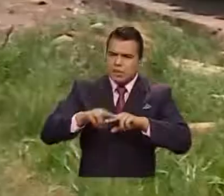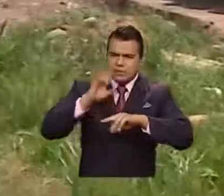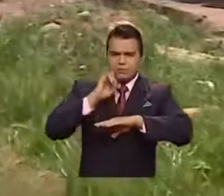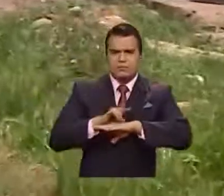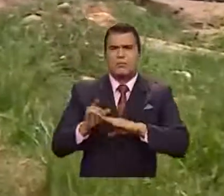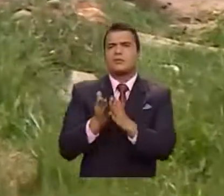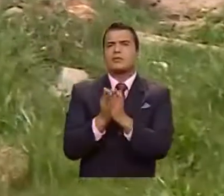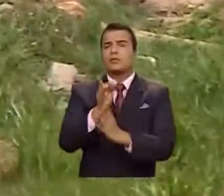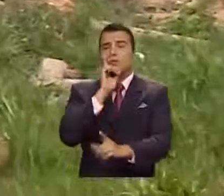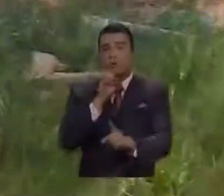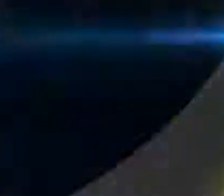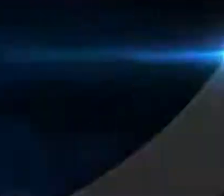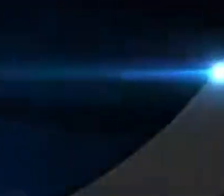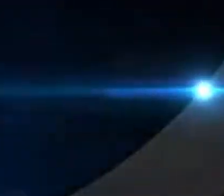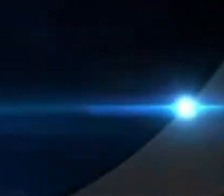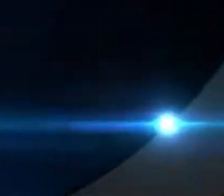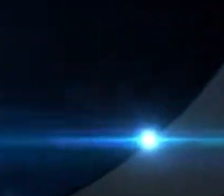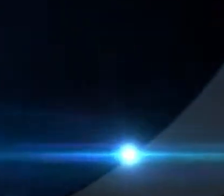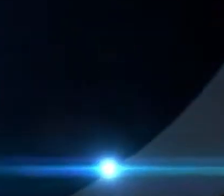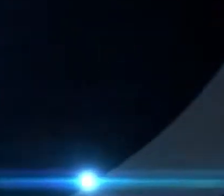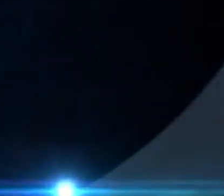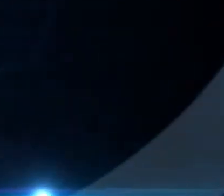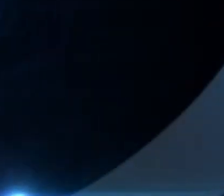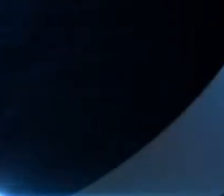para evitar que hechos como éste se repitan